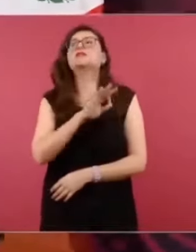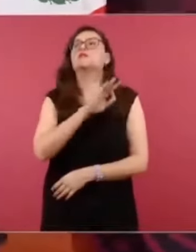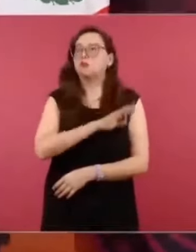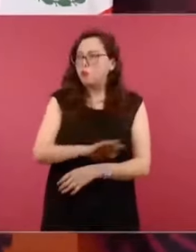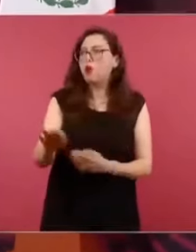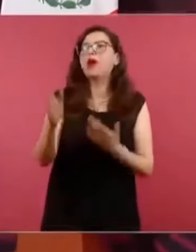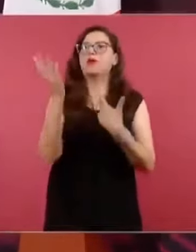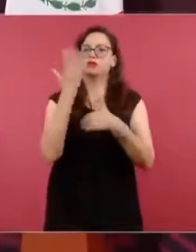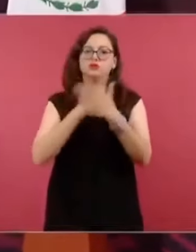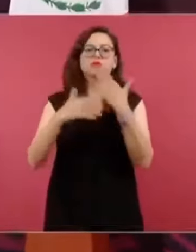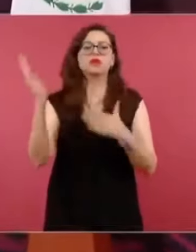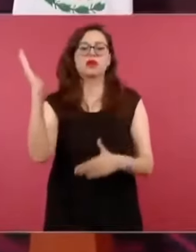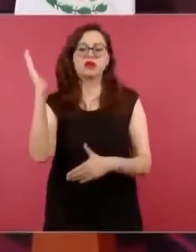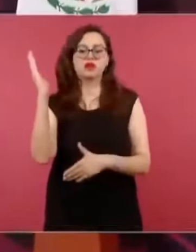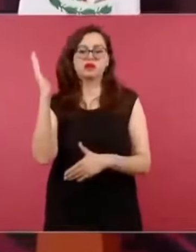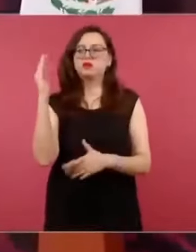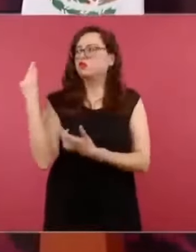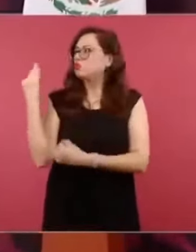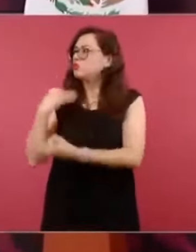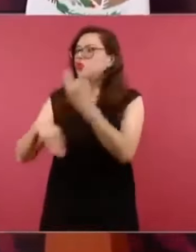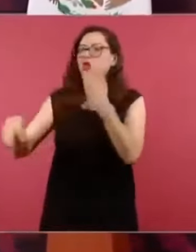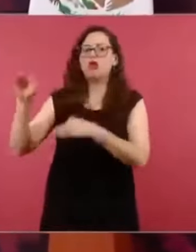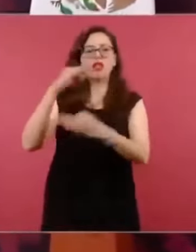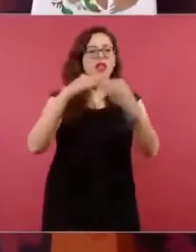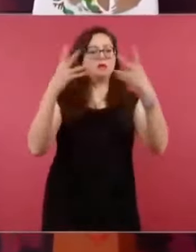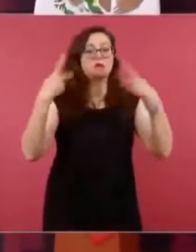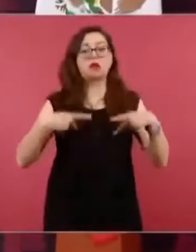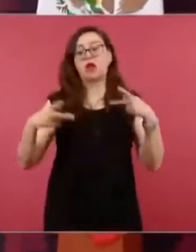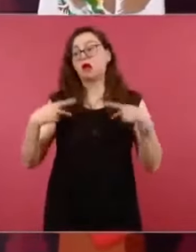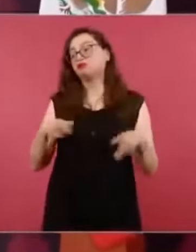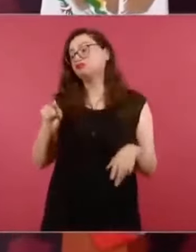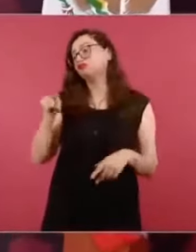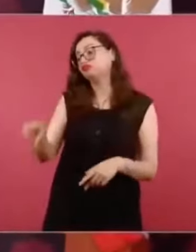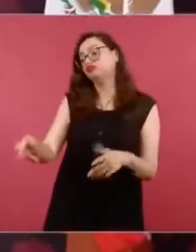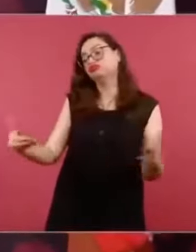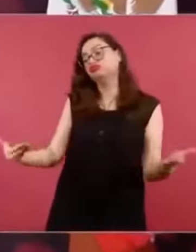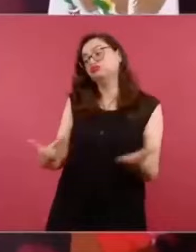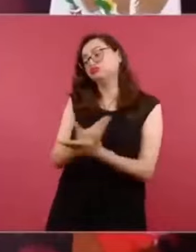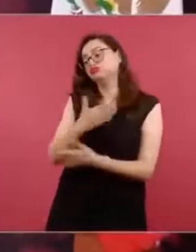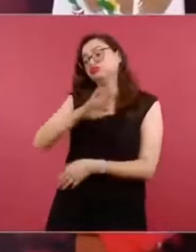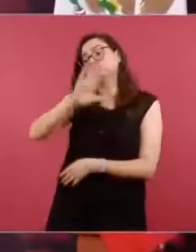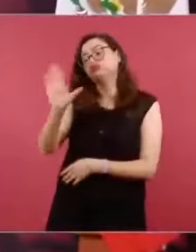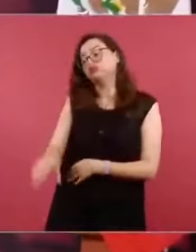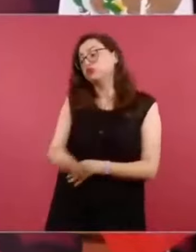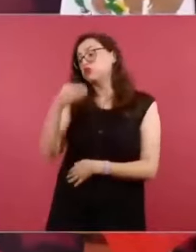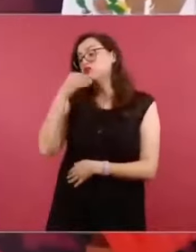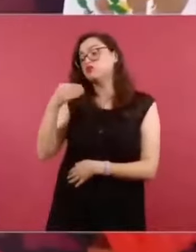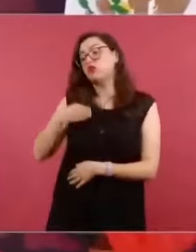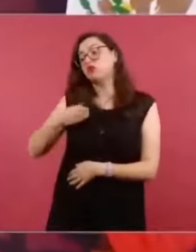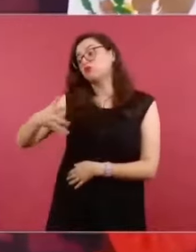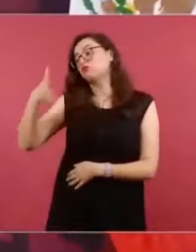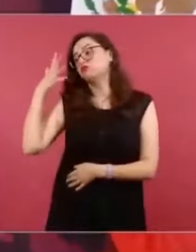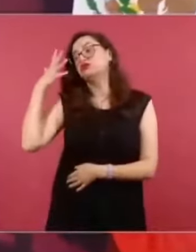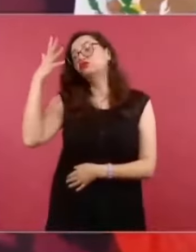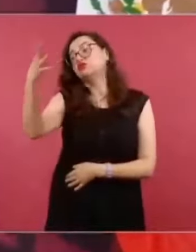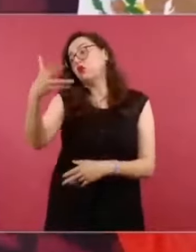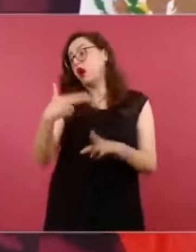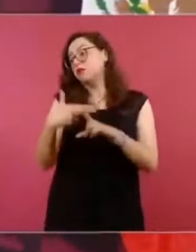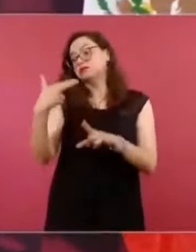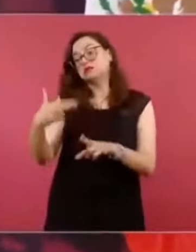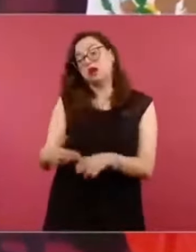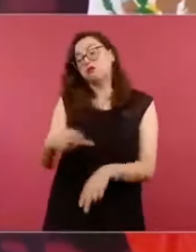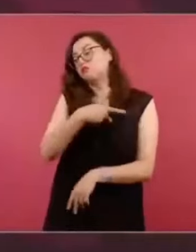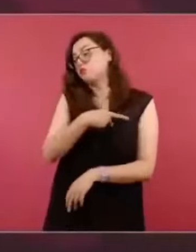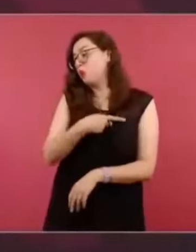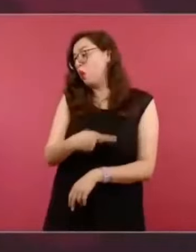adelante, todos. Nada de que el que nace pobre va a morir pobre, no.